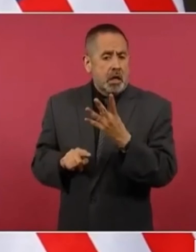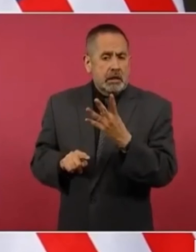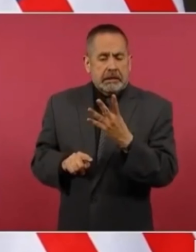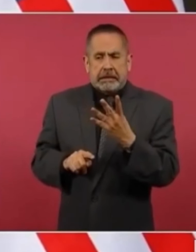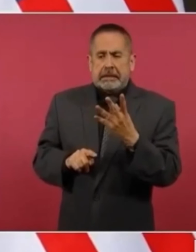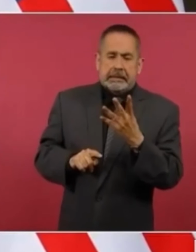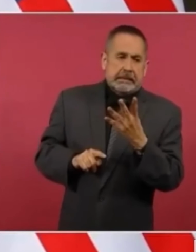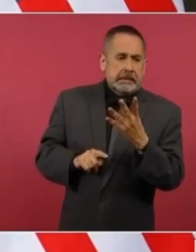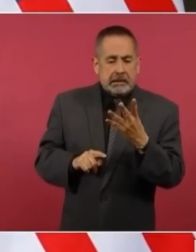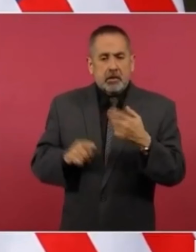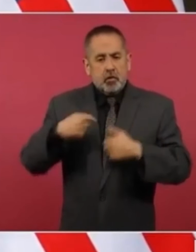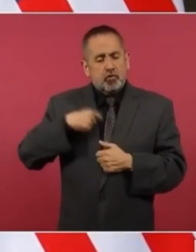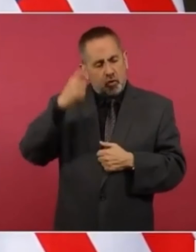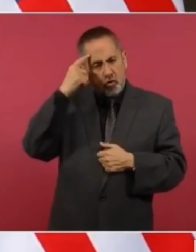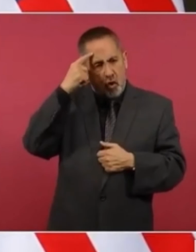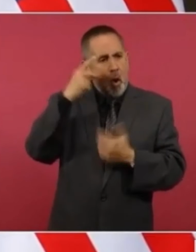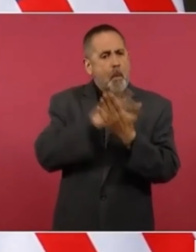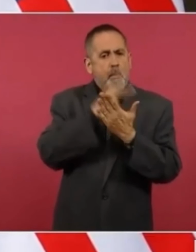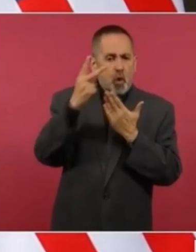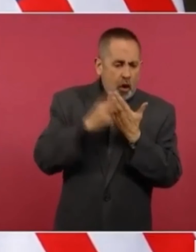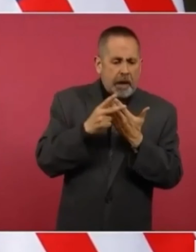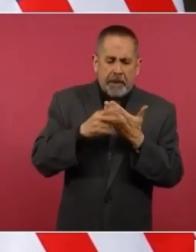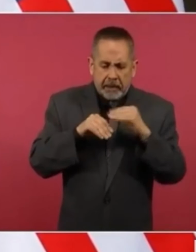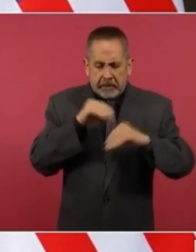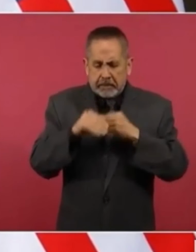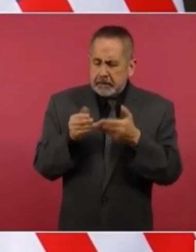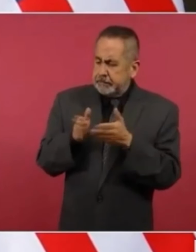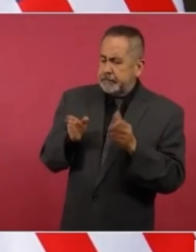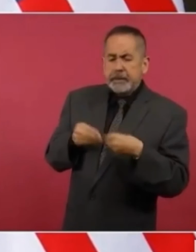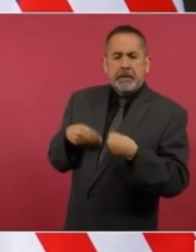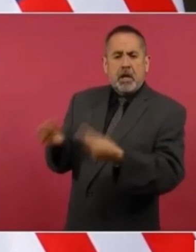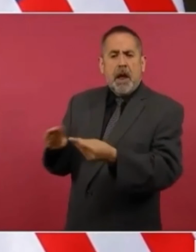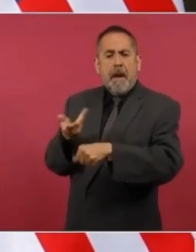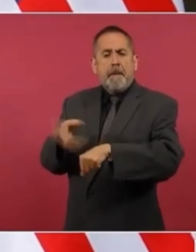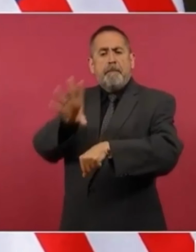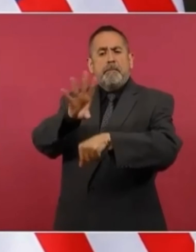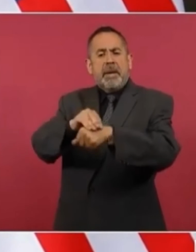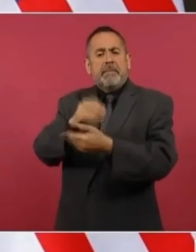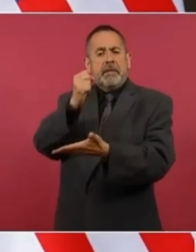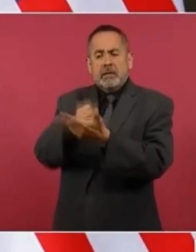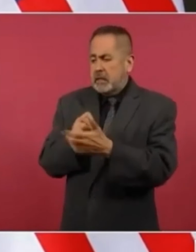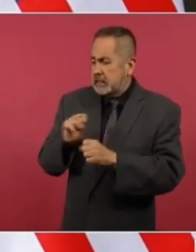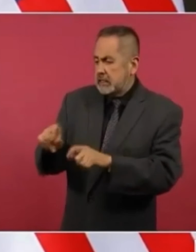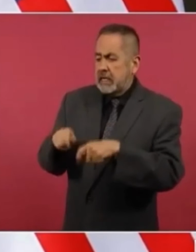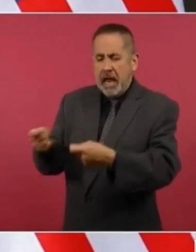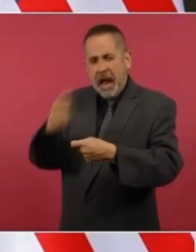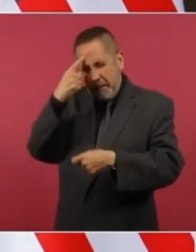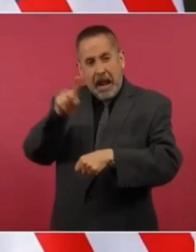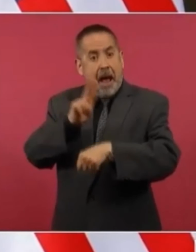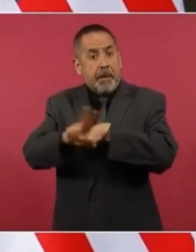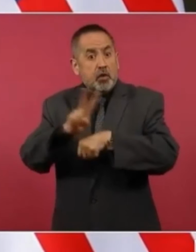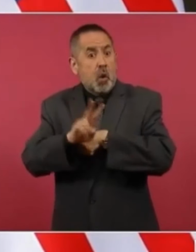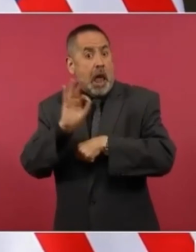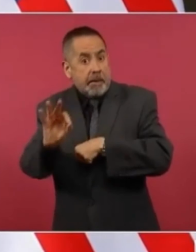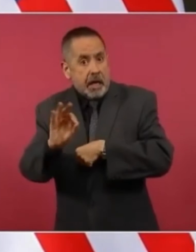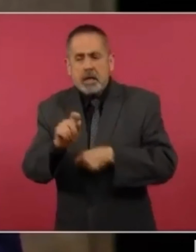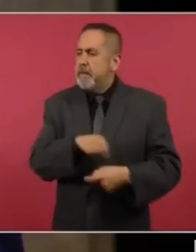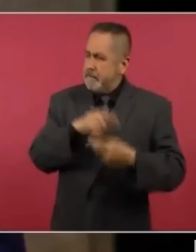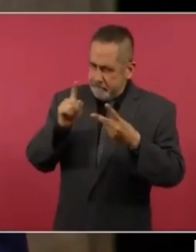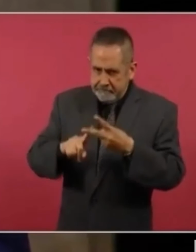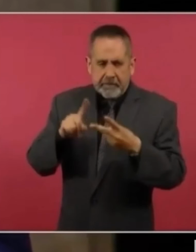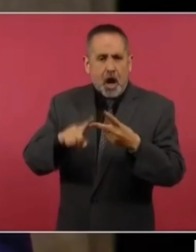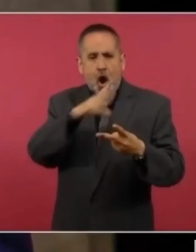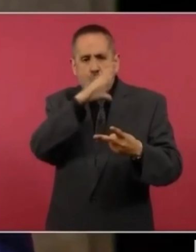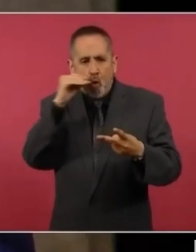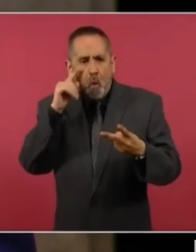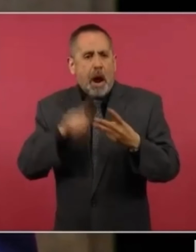estamos ampliando un programa de permisos humanitarios muy exitoso que tuvimos para Venezuela, a Cuba y a Nicaragua